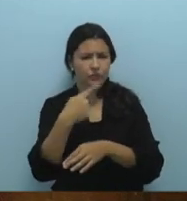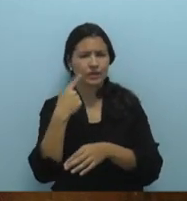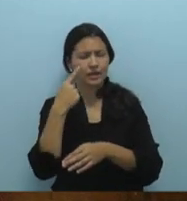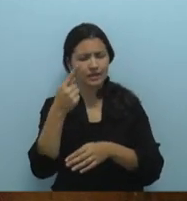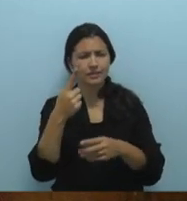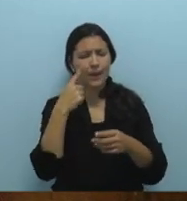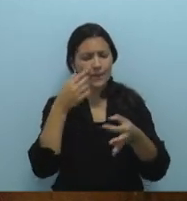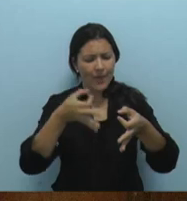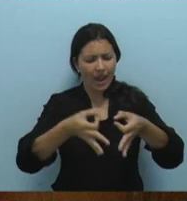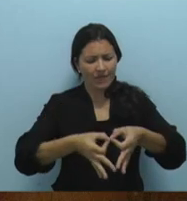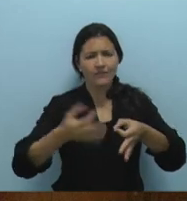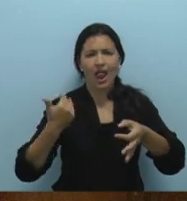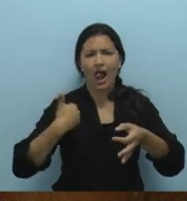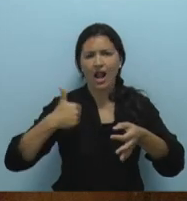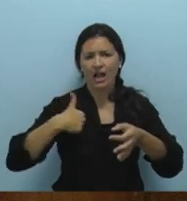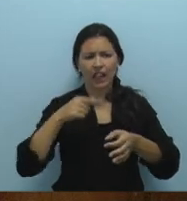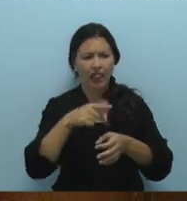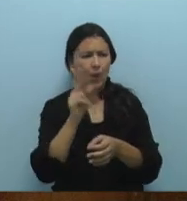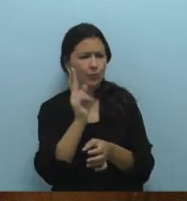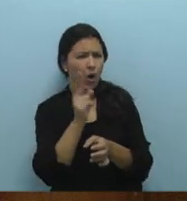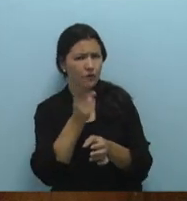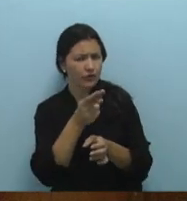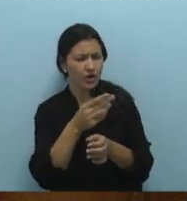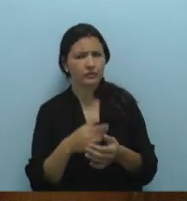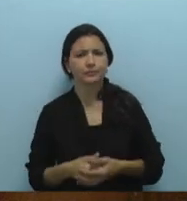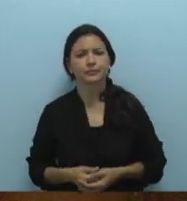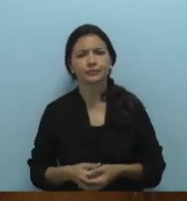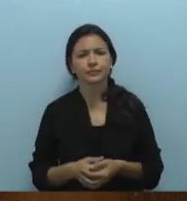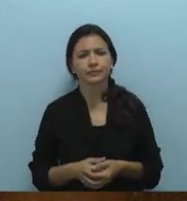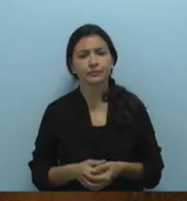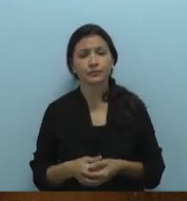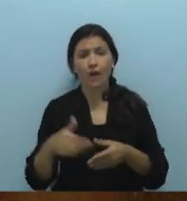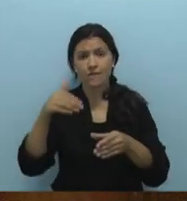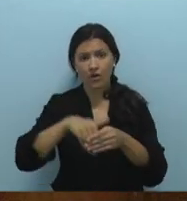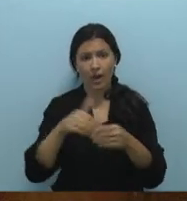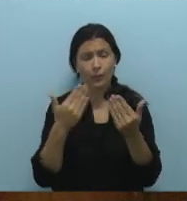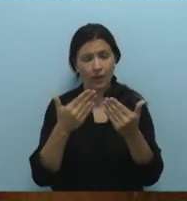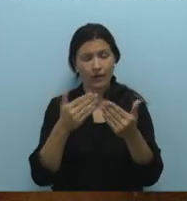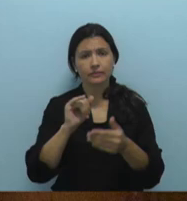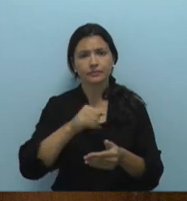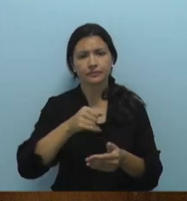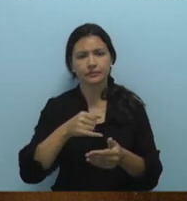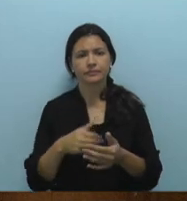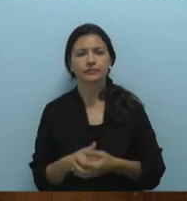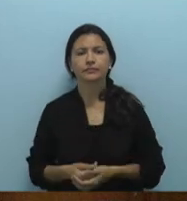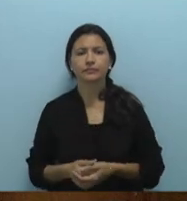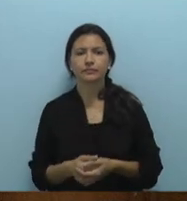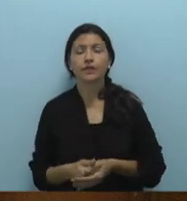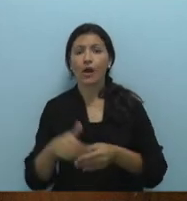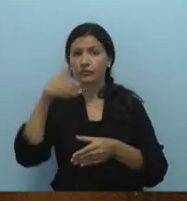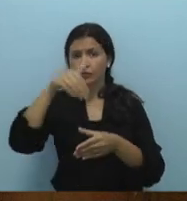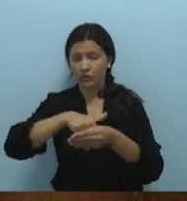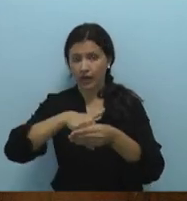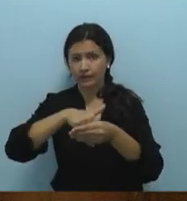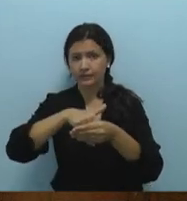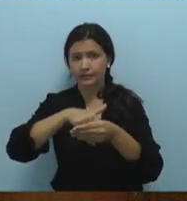Muy bien, en consideración el tratamiento sobre tablas del proyecto de declaración aprobado. En consideración